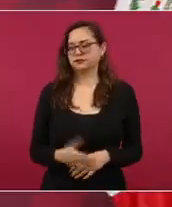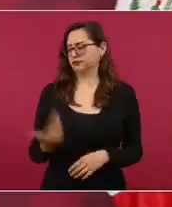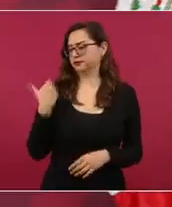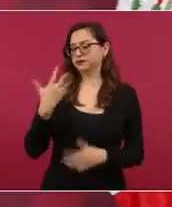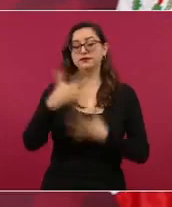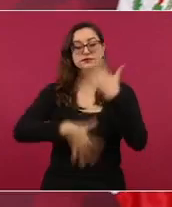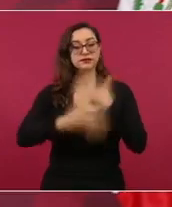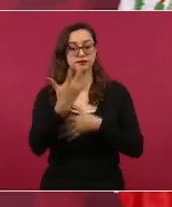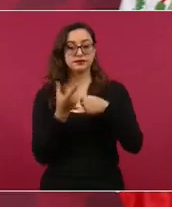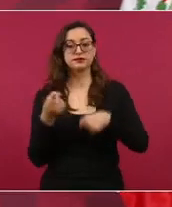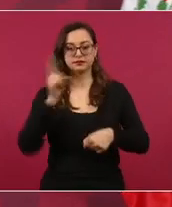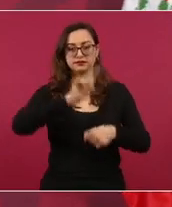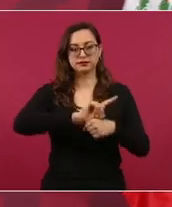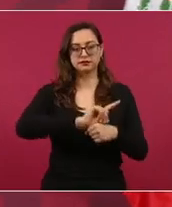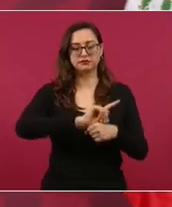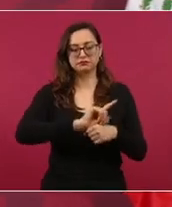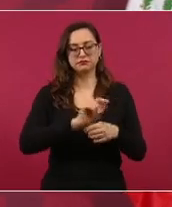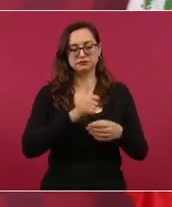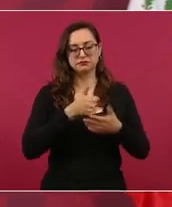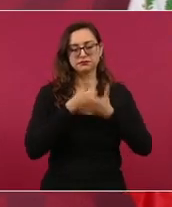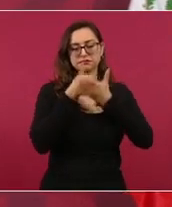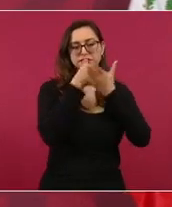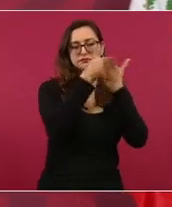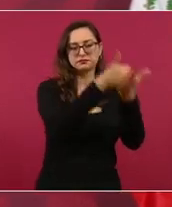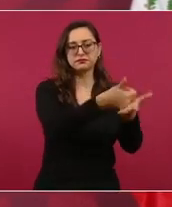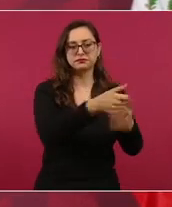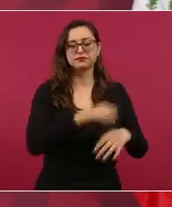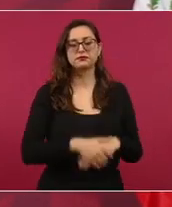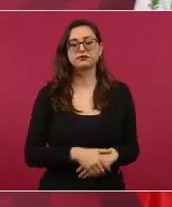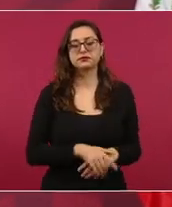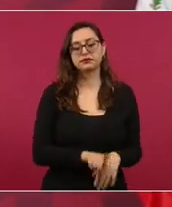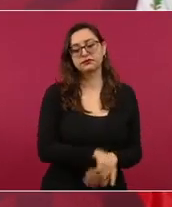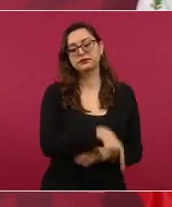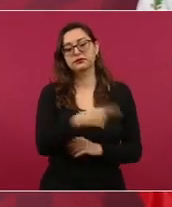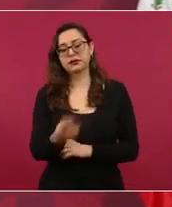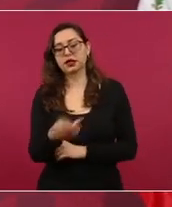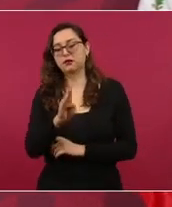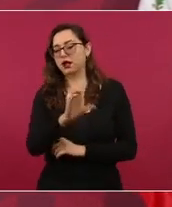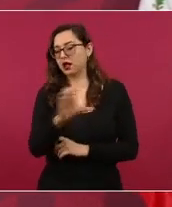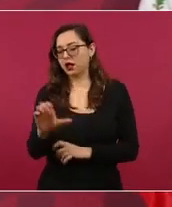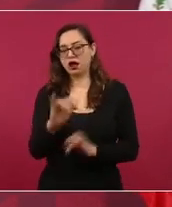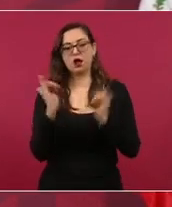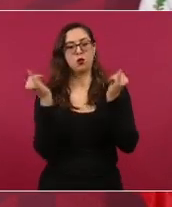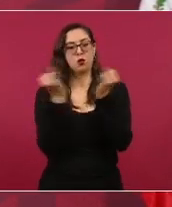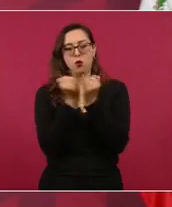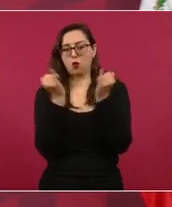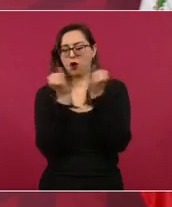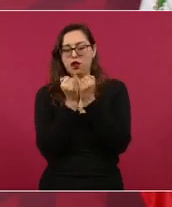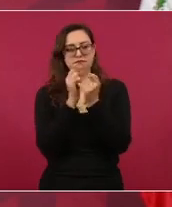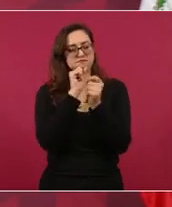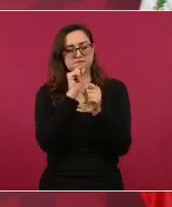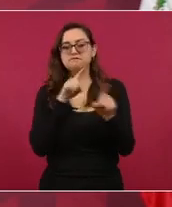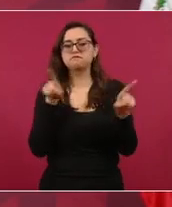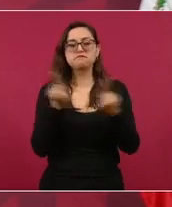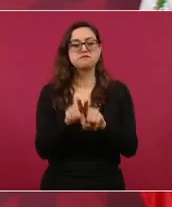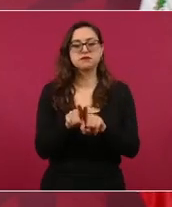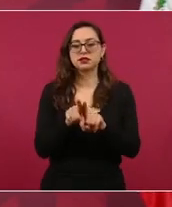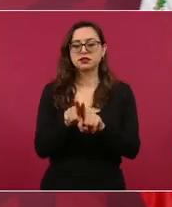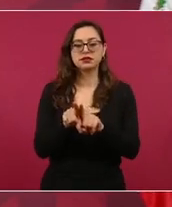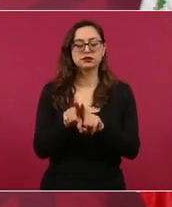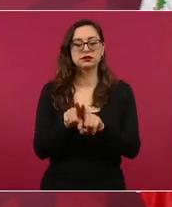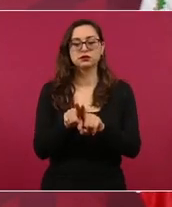reforzar en el caso de Sonora. Y lo mismo se está haciendo en Baja California, se mantiene